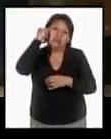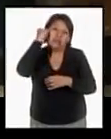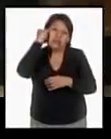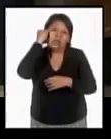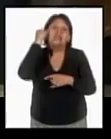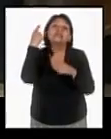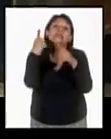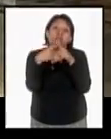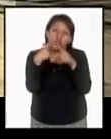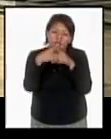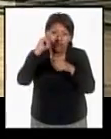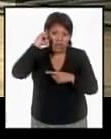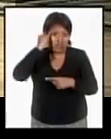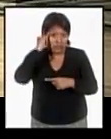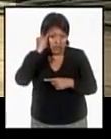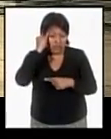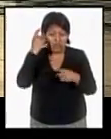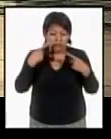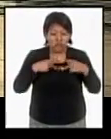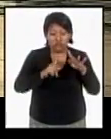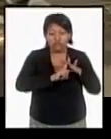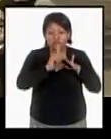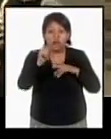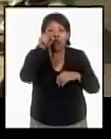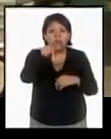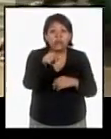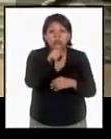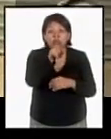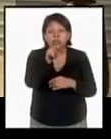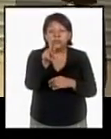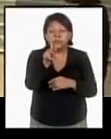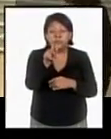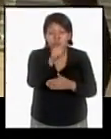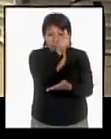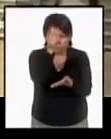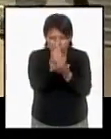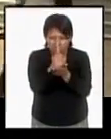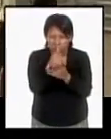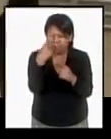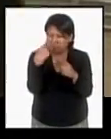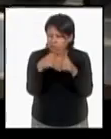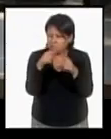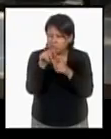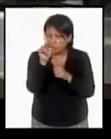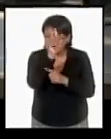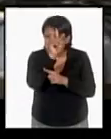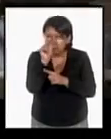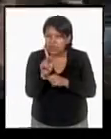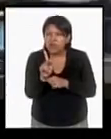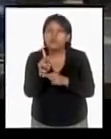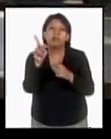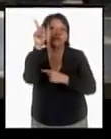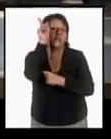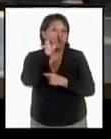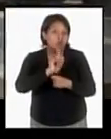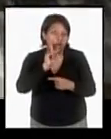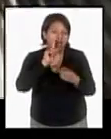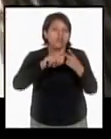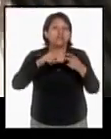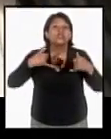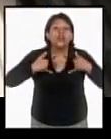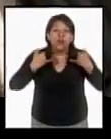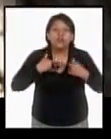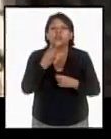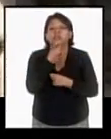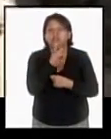sufren los indígenas migrantes en zonas urbanas. Sobre todo, la sufrida por las mujeres, los jóvenes y